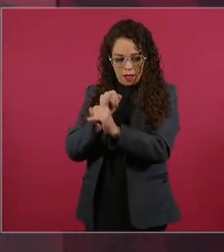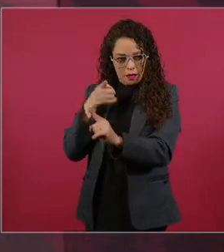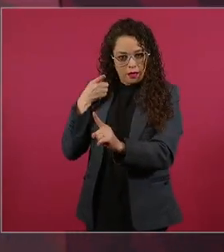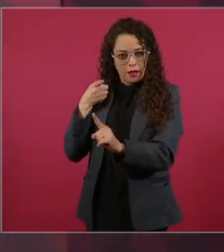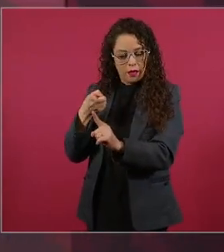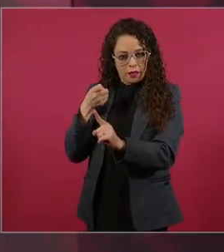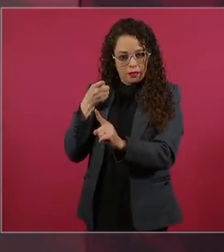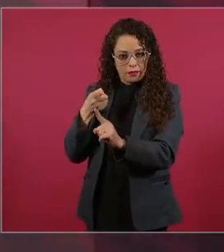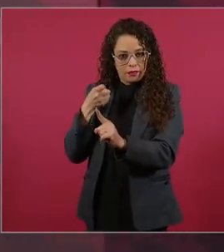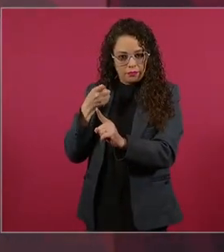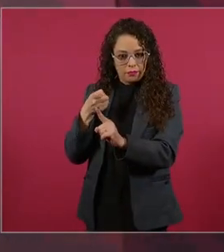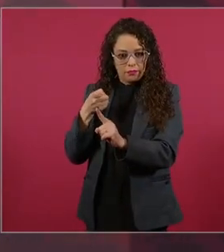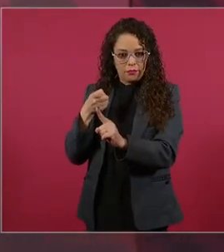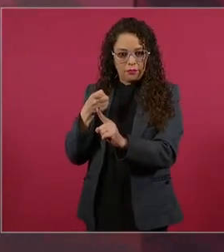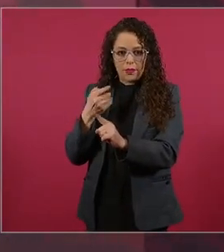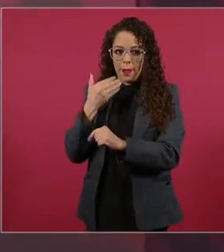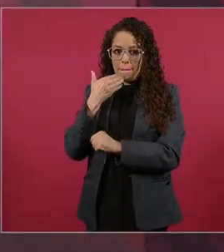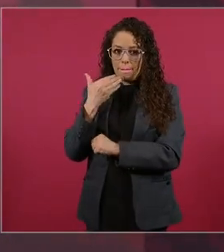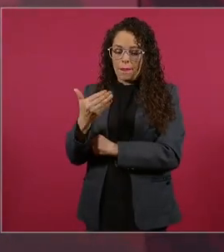que pueda